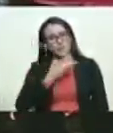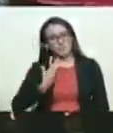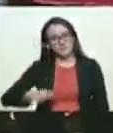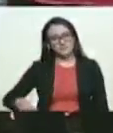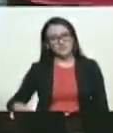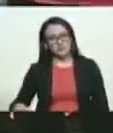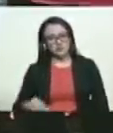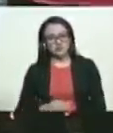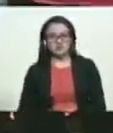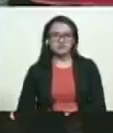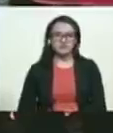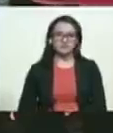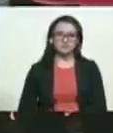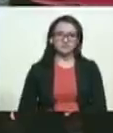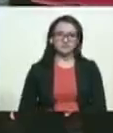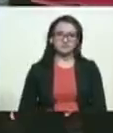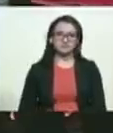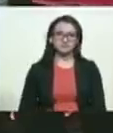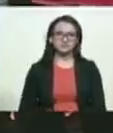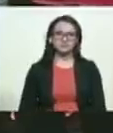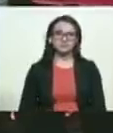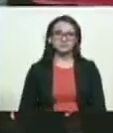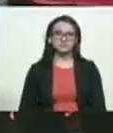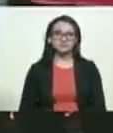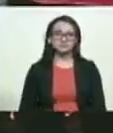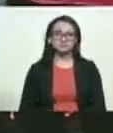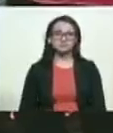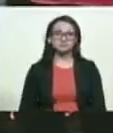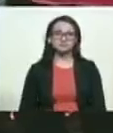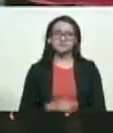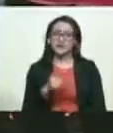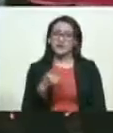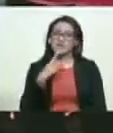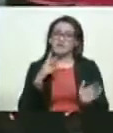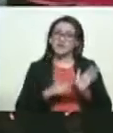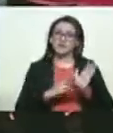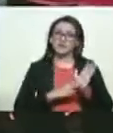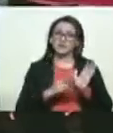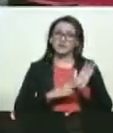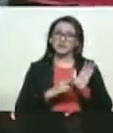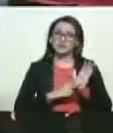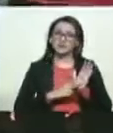bolivariana de venezuela es la gran verdad